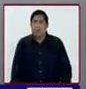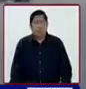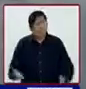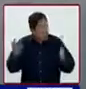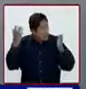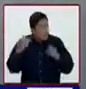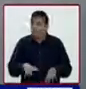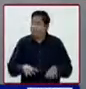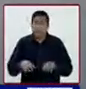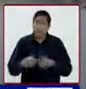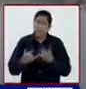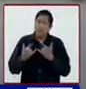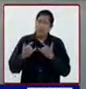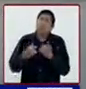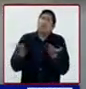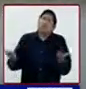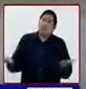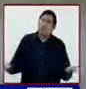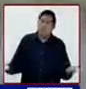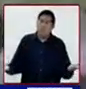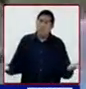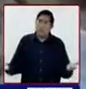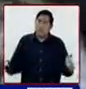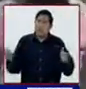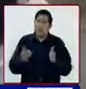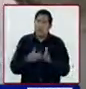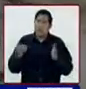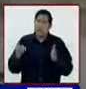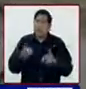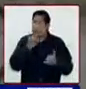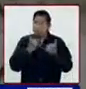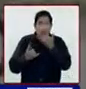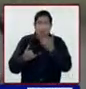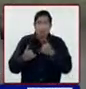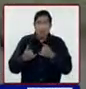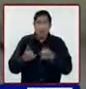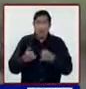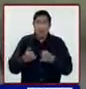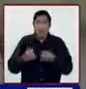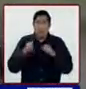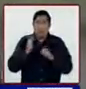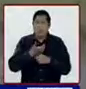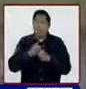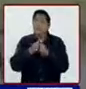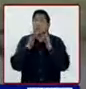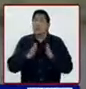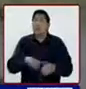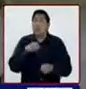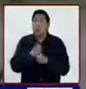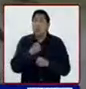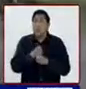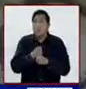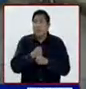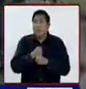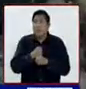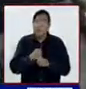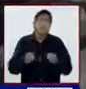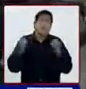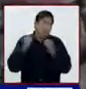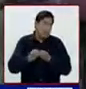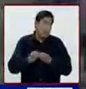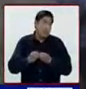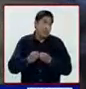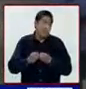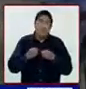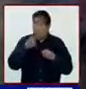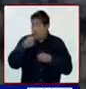Estos ya son actos delincuenciales. Totalmente. Porque están atentando de forma directa a la humanidad. Exacto. De nuestros colegas de trabajo. Más allá incluso de